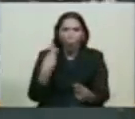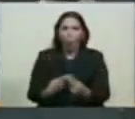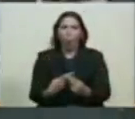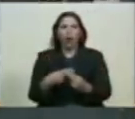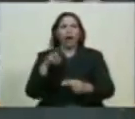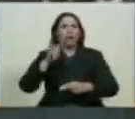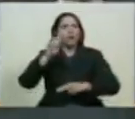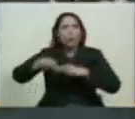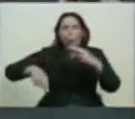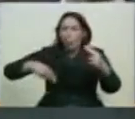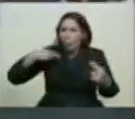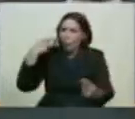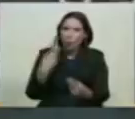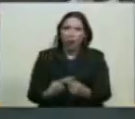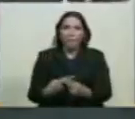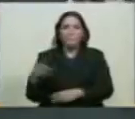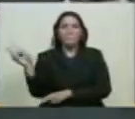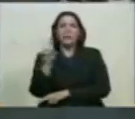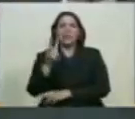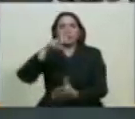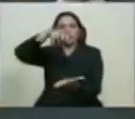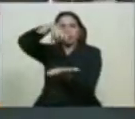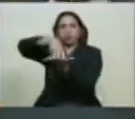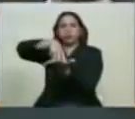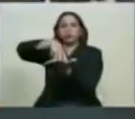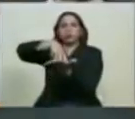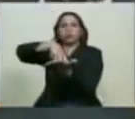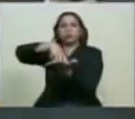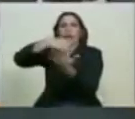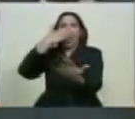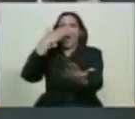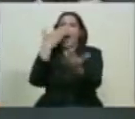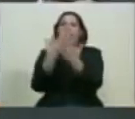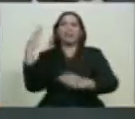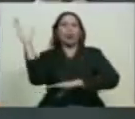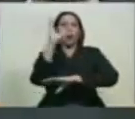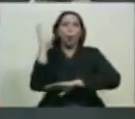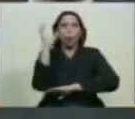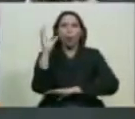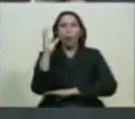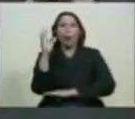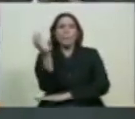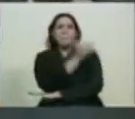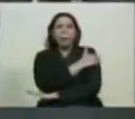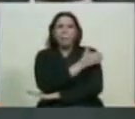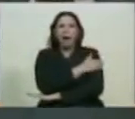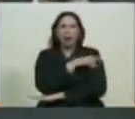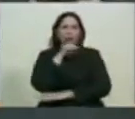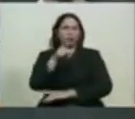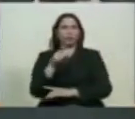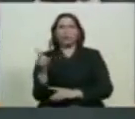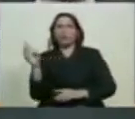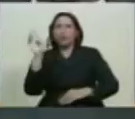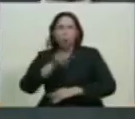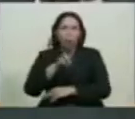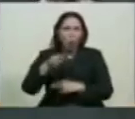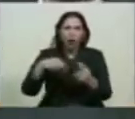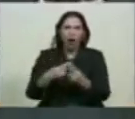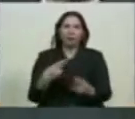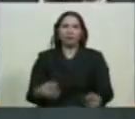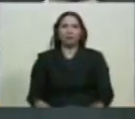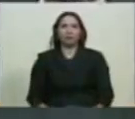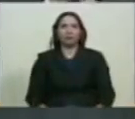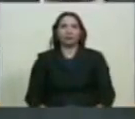más nunca jamás Venezuela se arrodillará a Bogotá y a su oligarquía rapaz